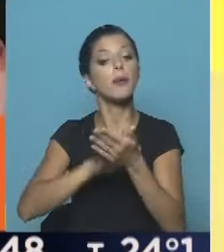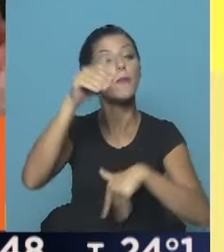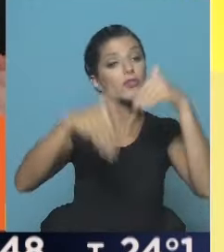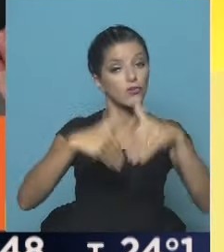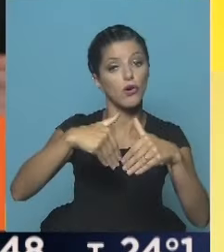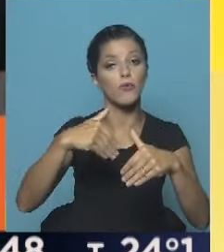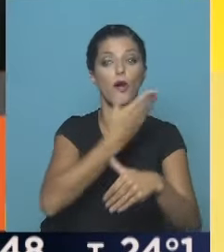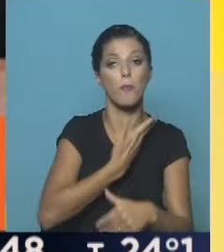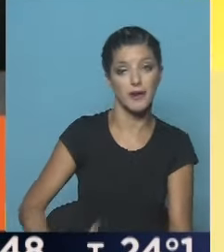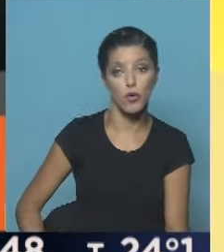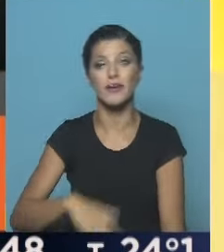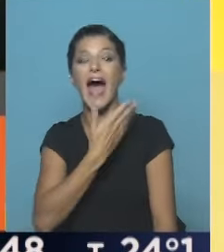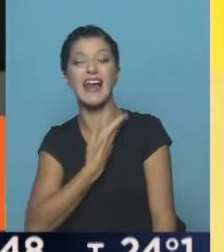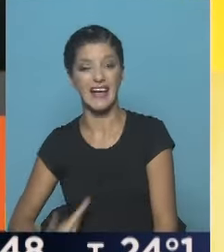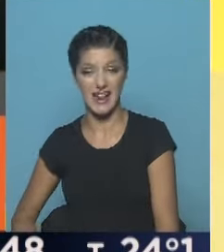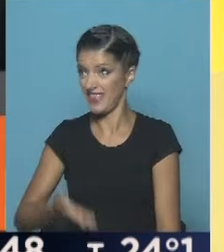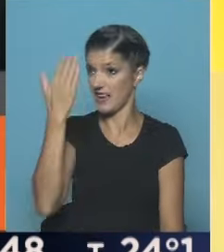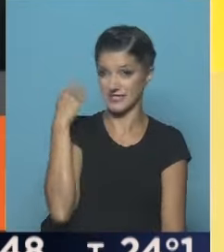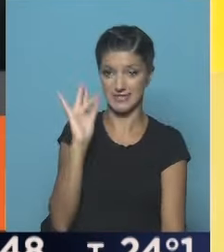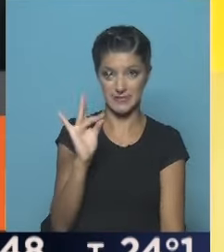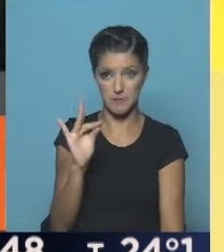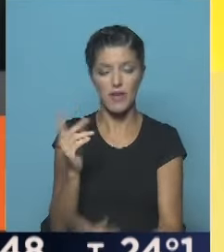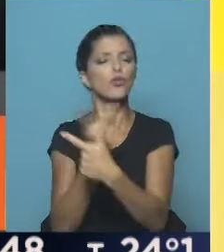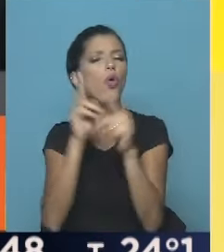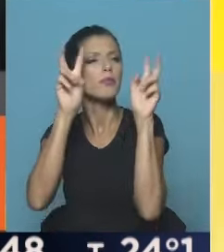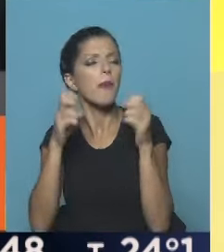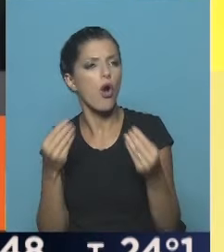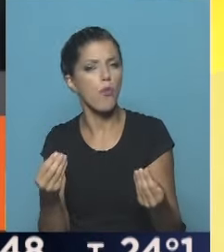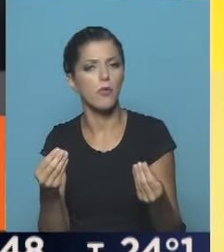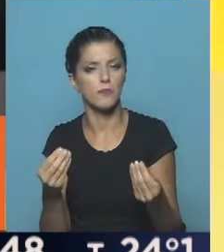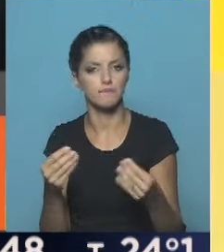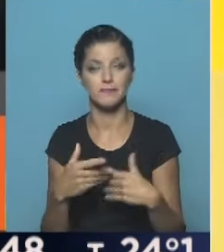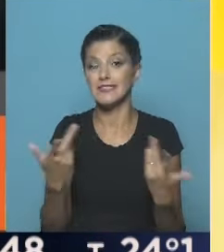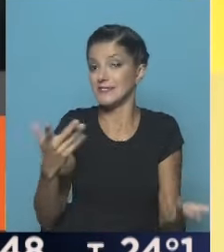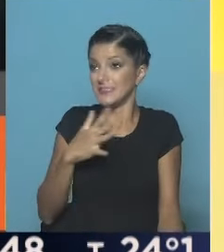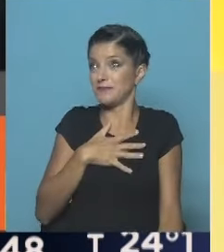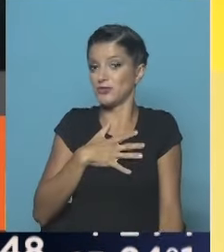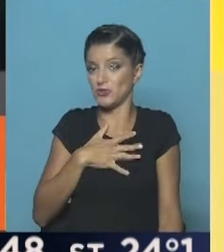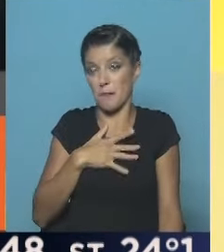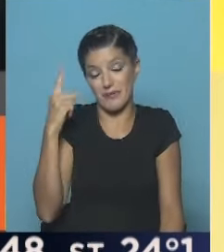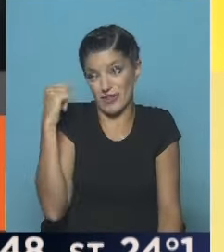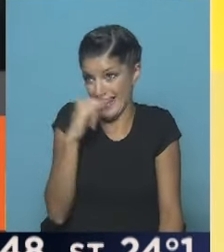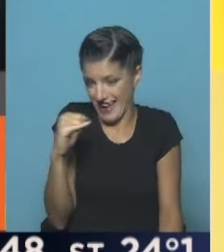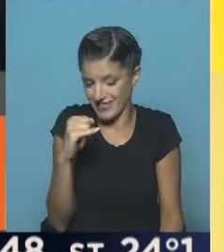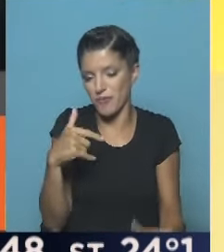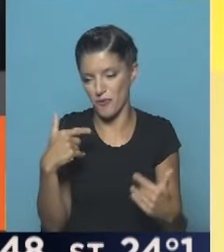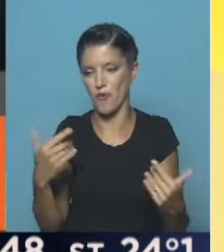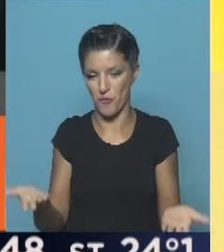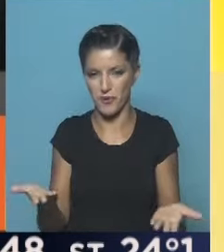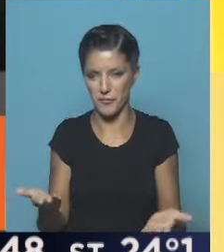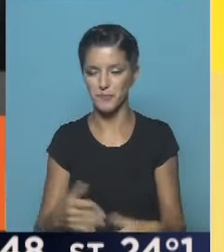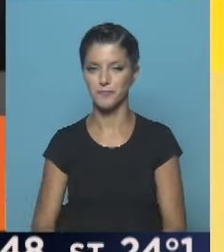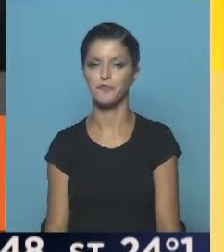diciembre. ¿Cómo percibís eso? Bueno, yo lo percibo en forma extremadamente negativa. Es decir, yo creo que